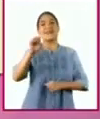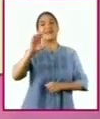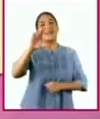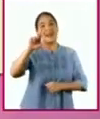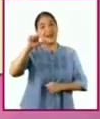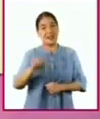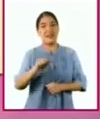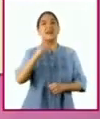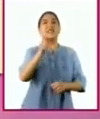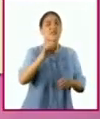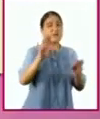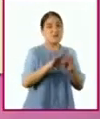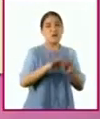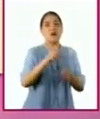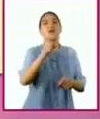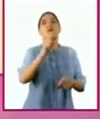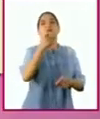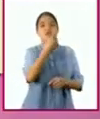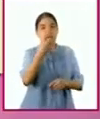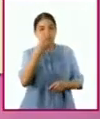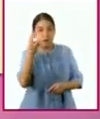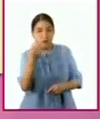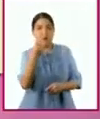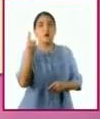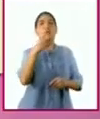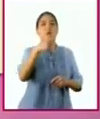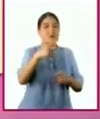veces que está reducido el terreno en un mapa.